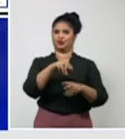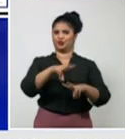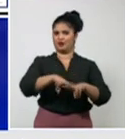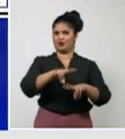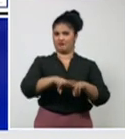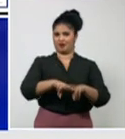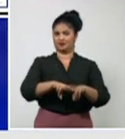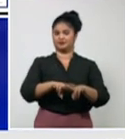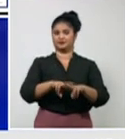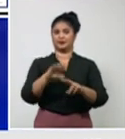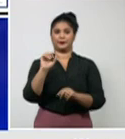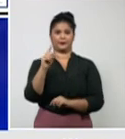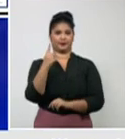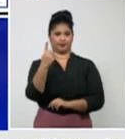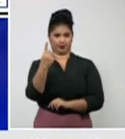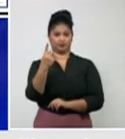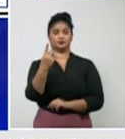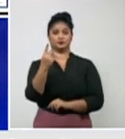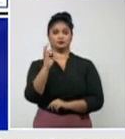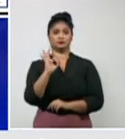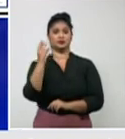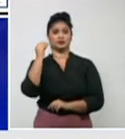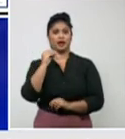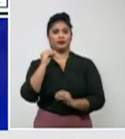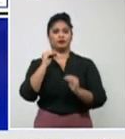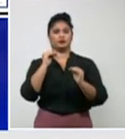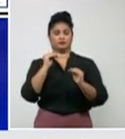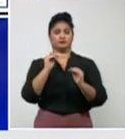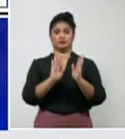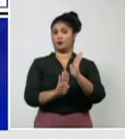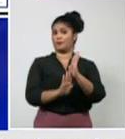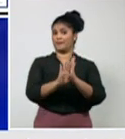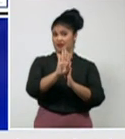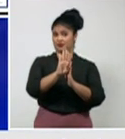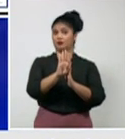Primero, la tendencia también ascendente, Centro Habana,